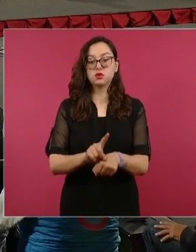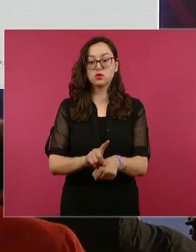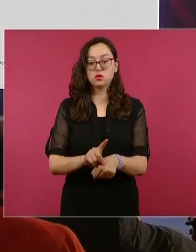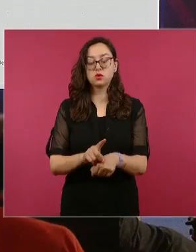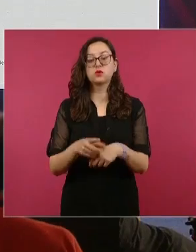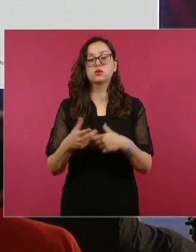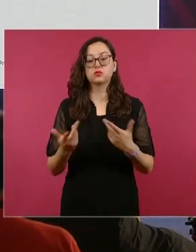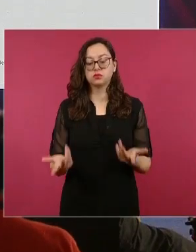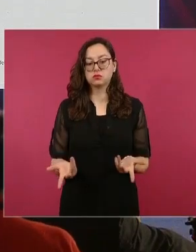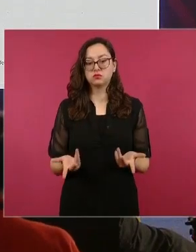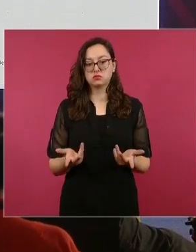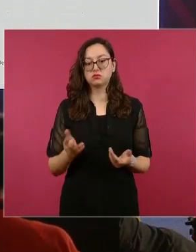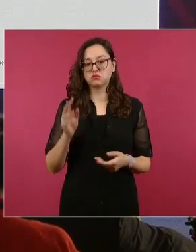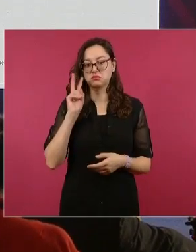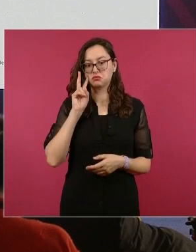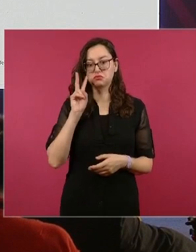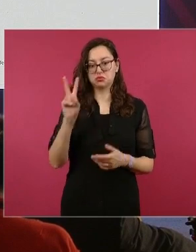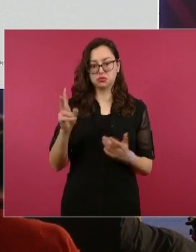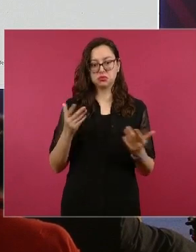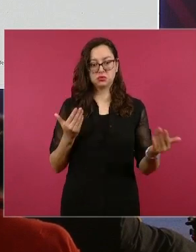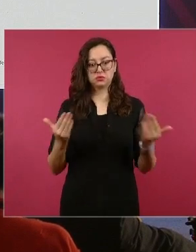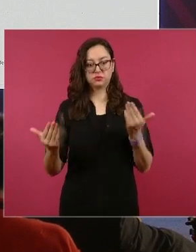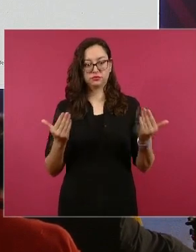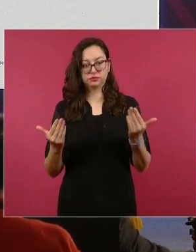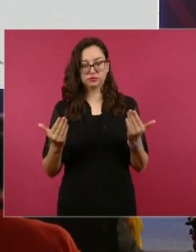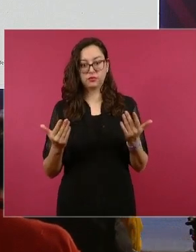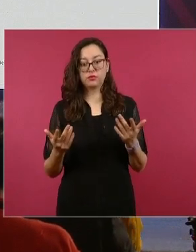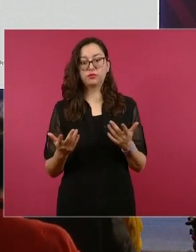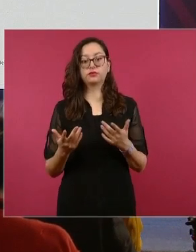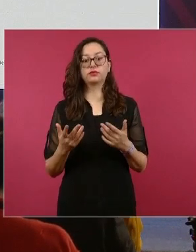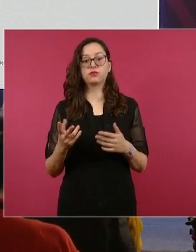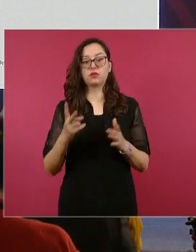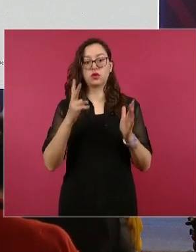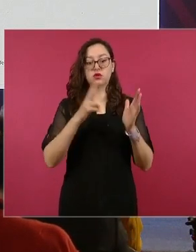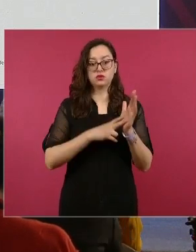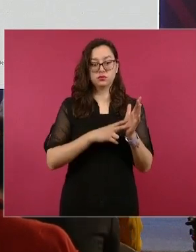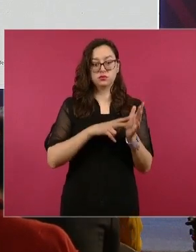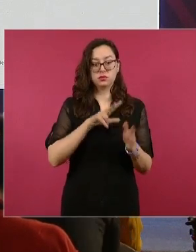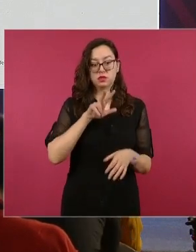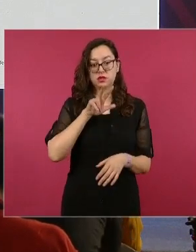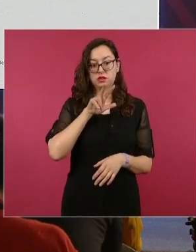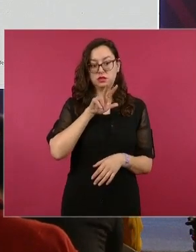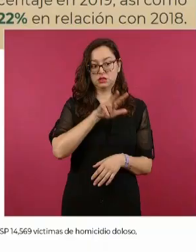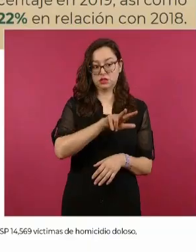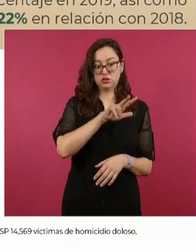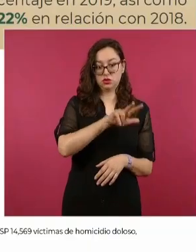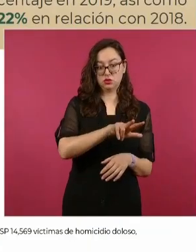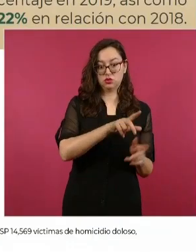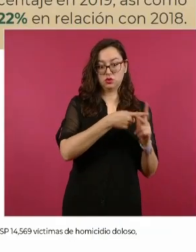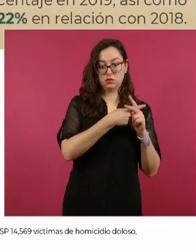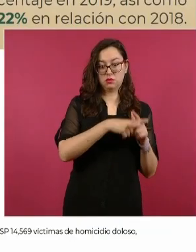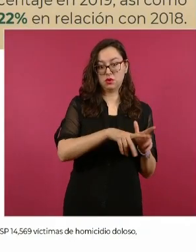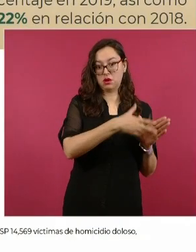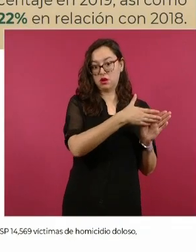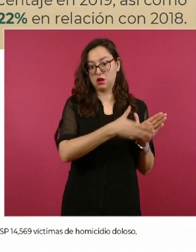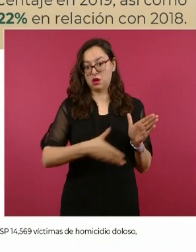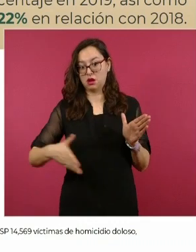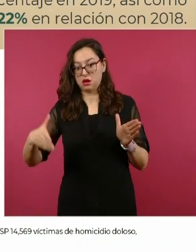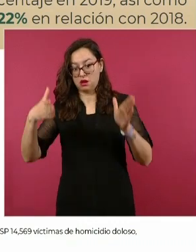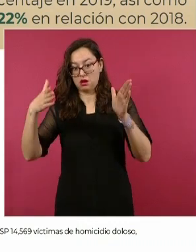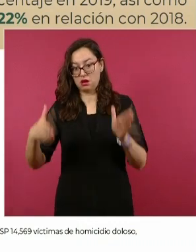la baja con respecto a 2018 es de 22% en este delito.